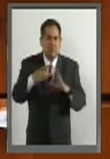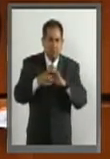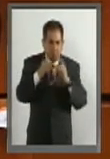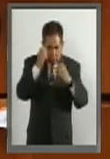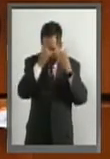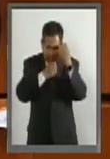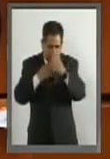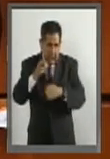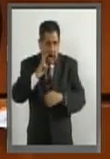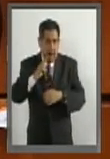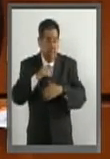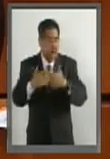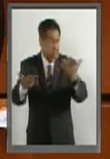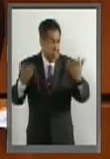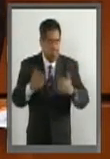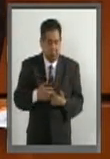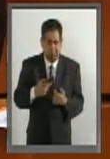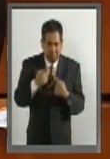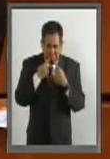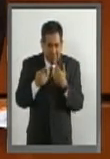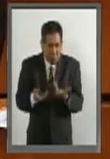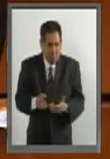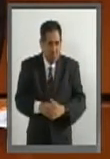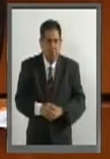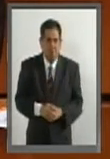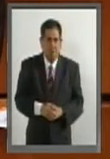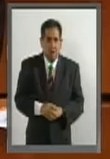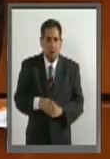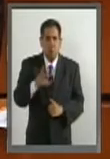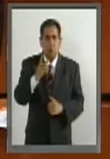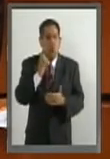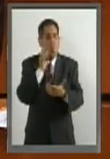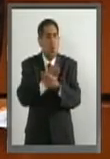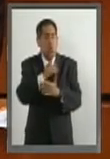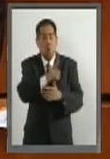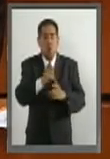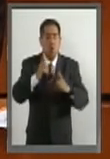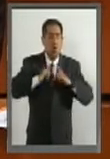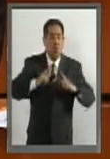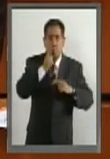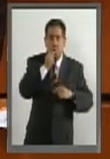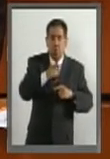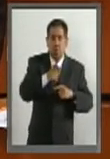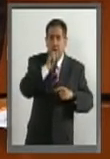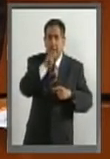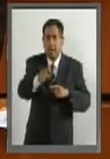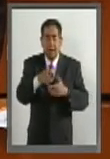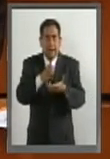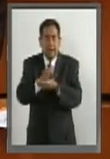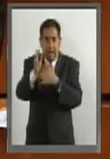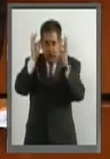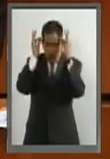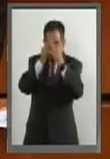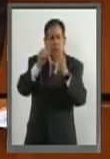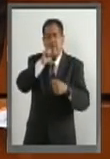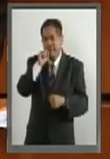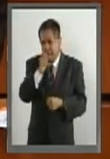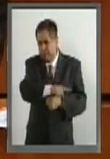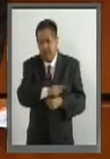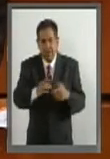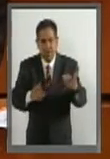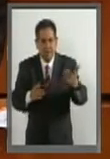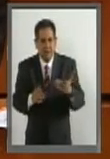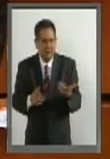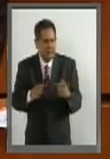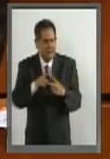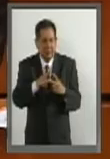analizar en las dos partes. Pero no nada más son los agentes migratorios, esos son los agentes aduanales también. Eso está